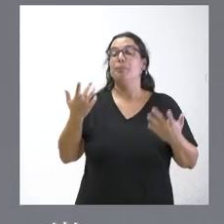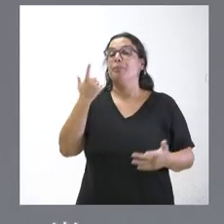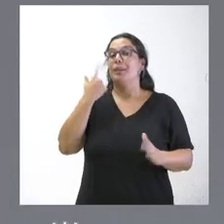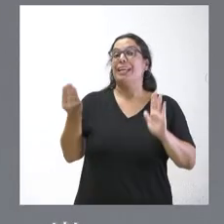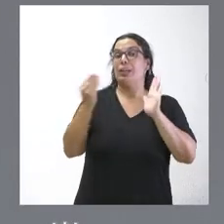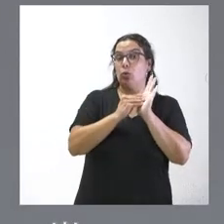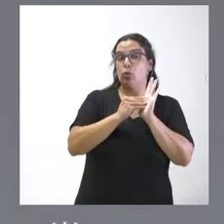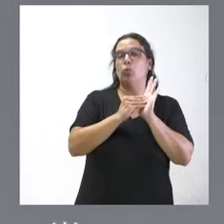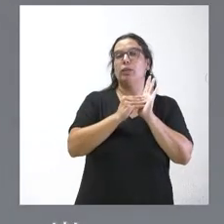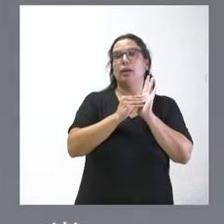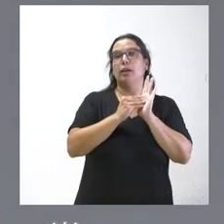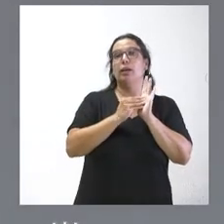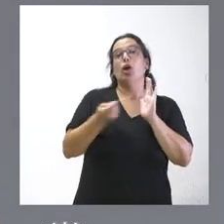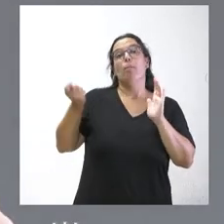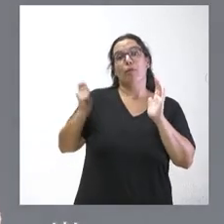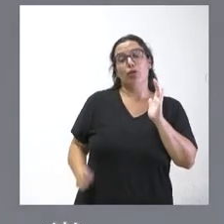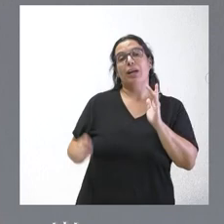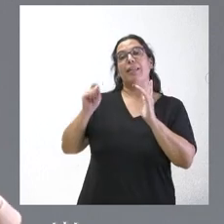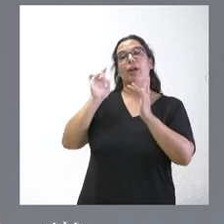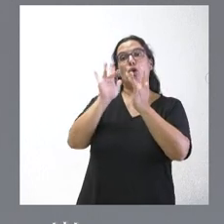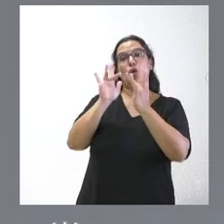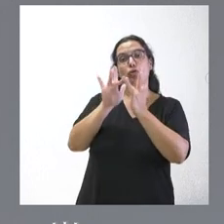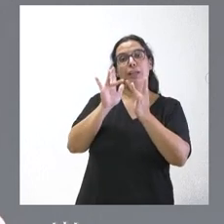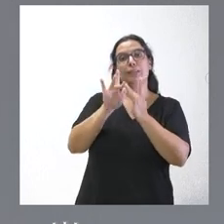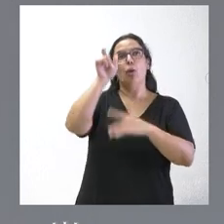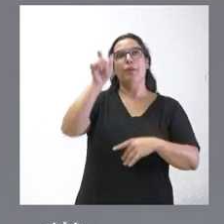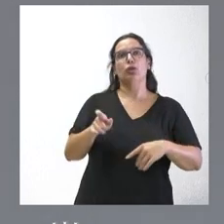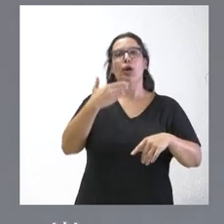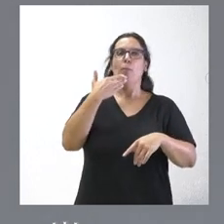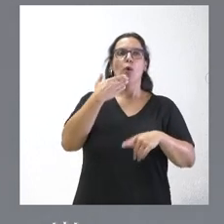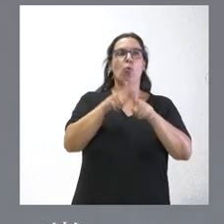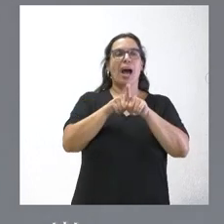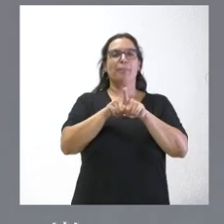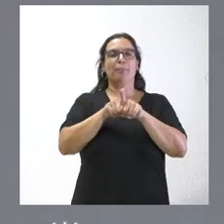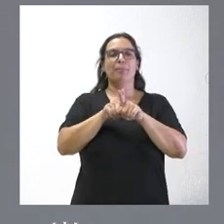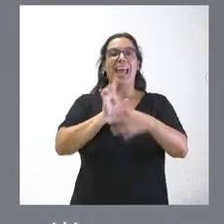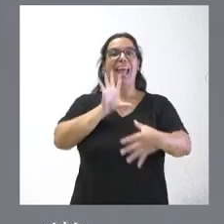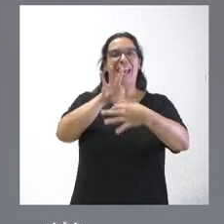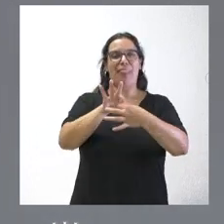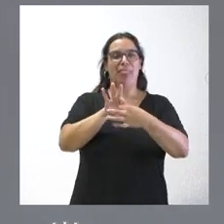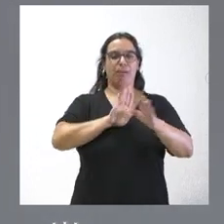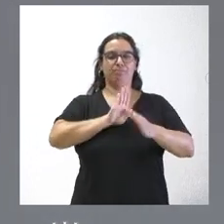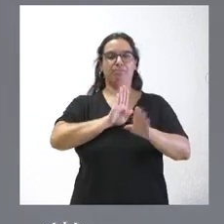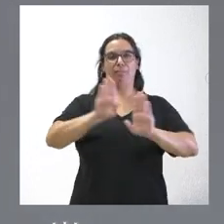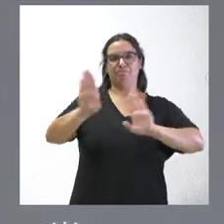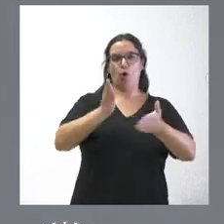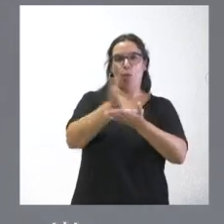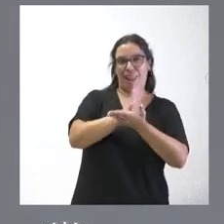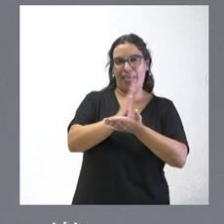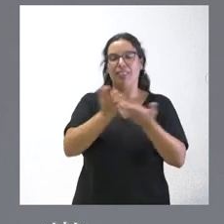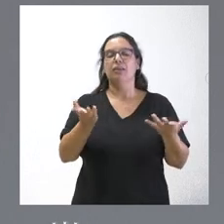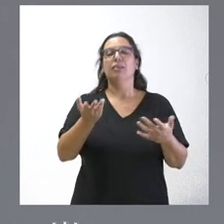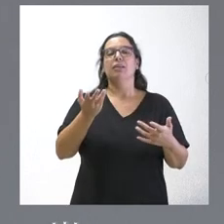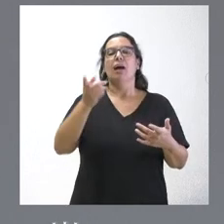esos esos profesionales de contactos Los profesionales de enlace el apostar por esas nuevas tecnologías y sobre todo la nueva normativa